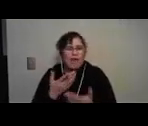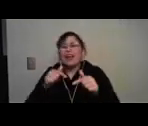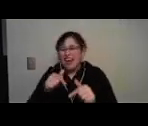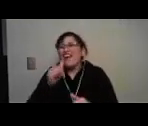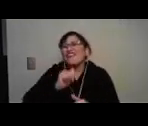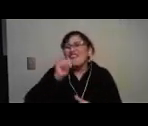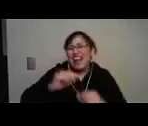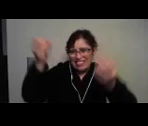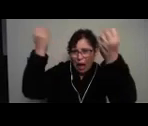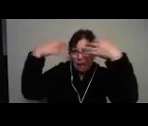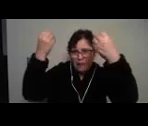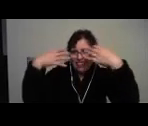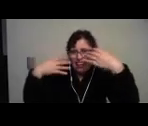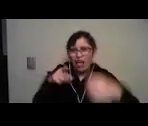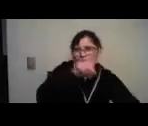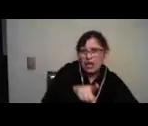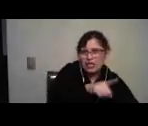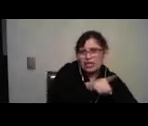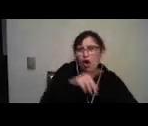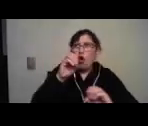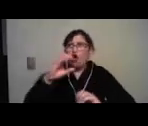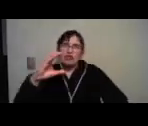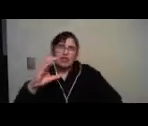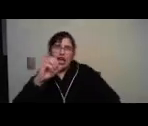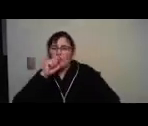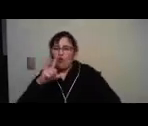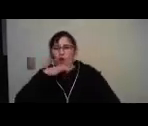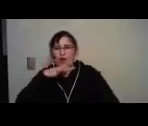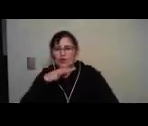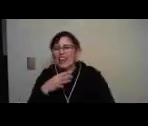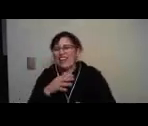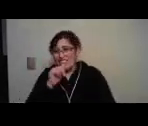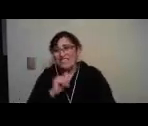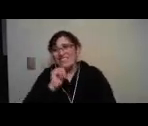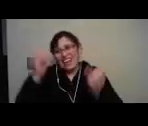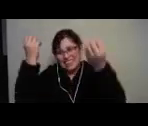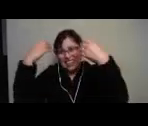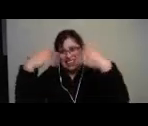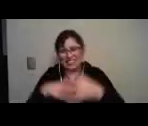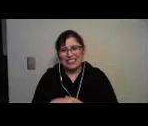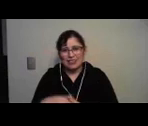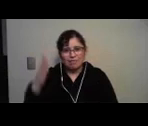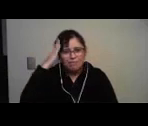aprendido, ¿cierto? Que esa palabra se escribe con otra letra, ¿ya? Y de cierta manera